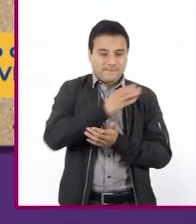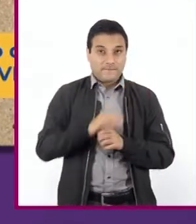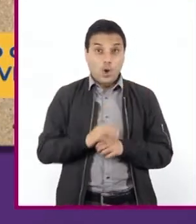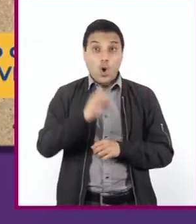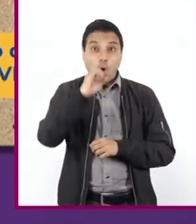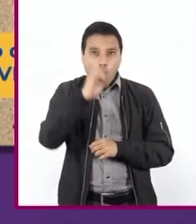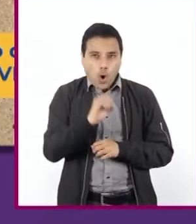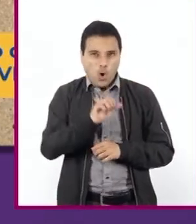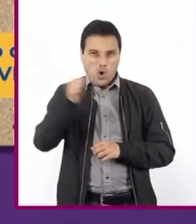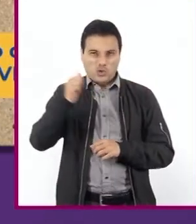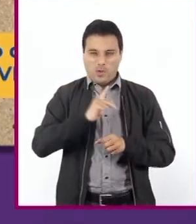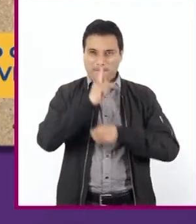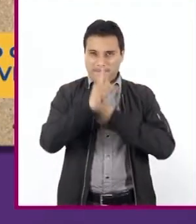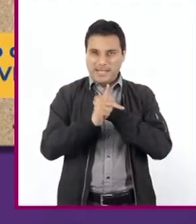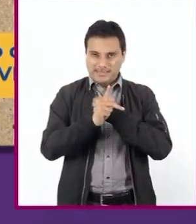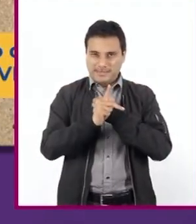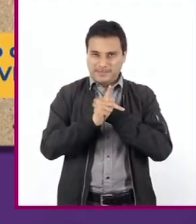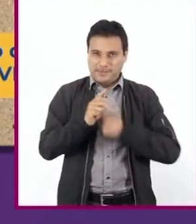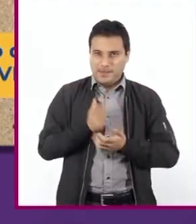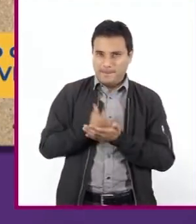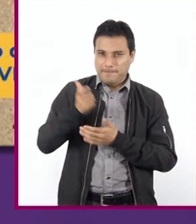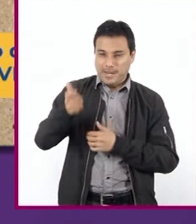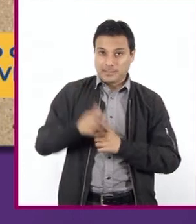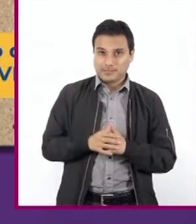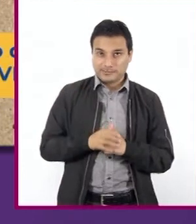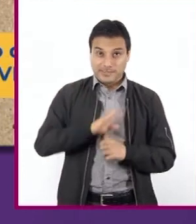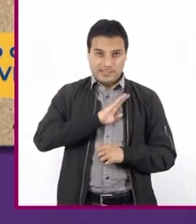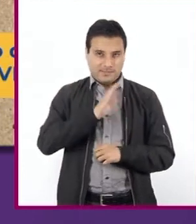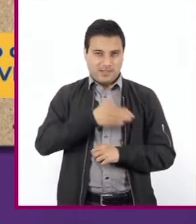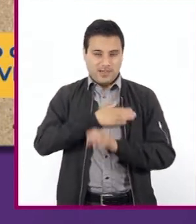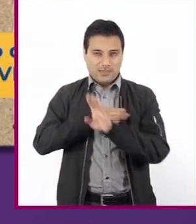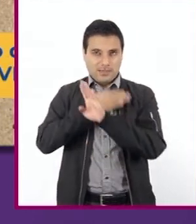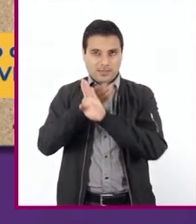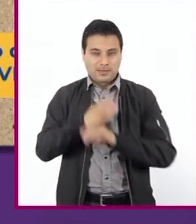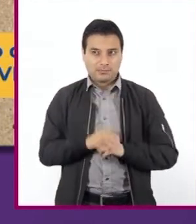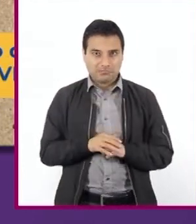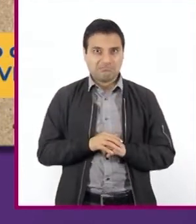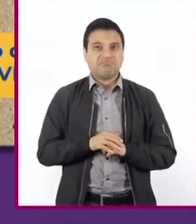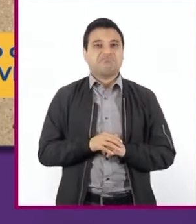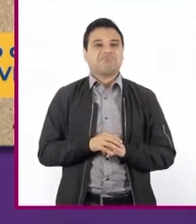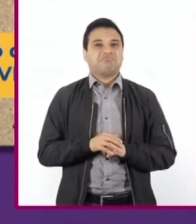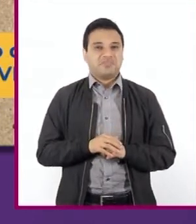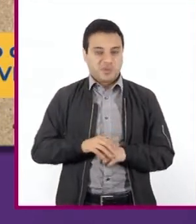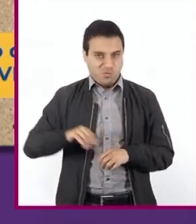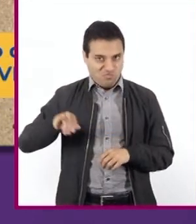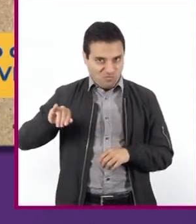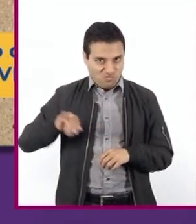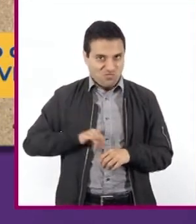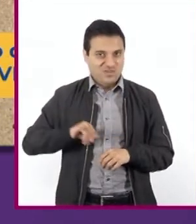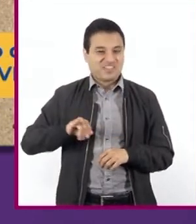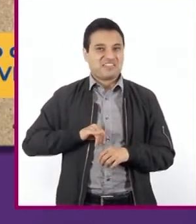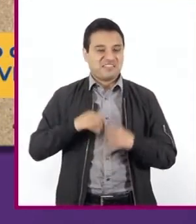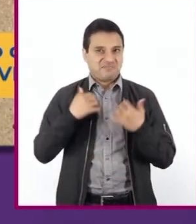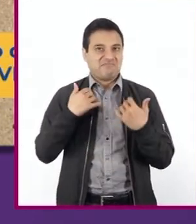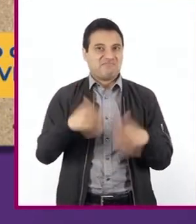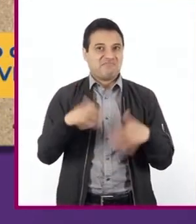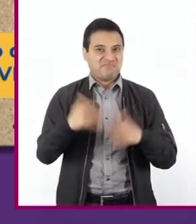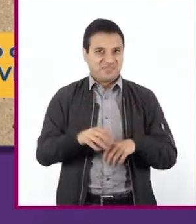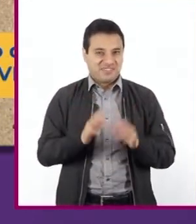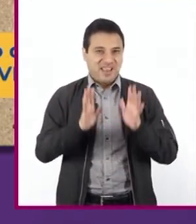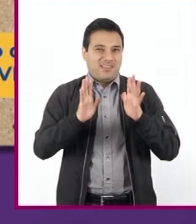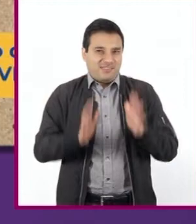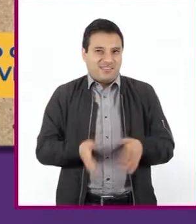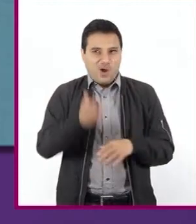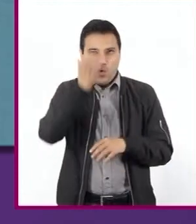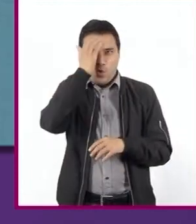declarar la guerra a España? Maestra, es interesante cómo hemos generado en nuestra mente una imagen de los